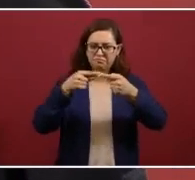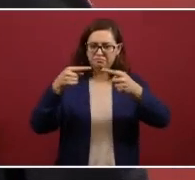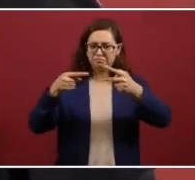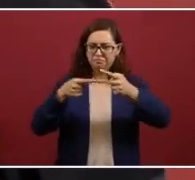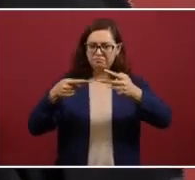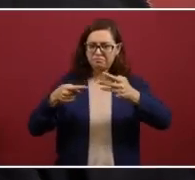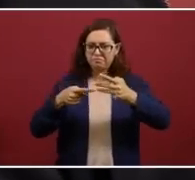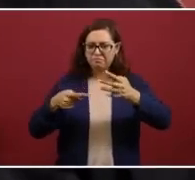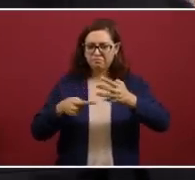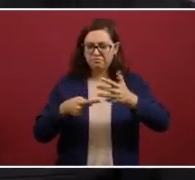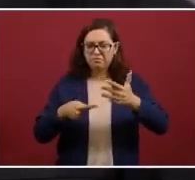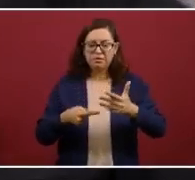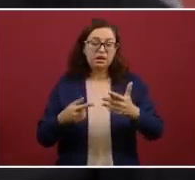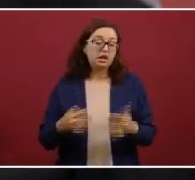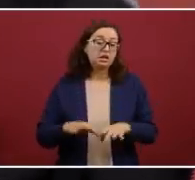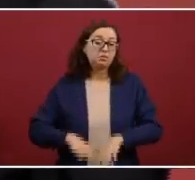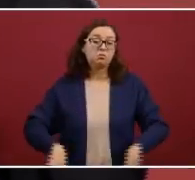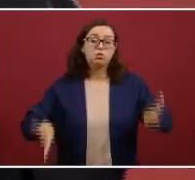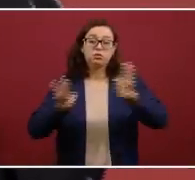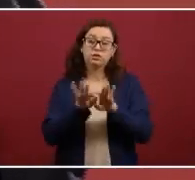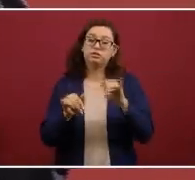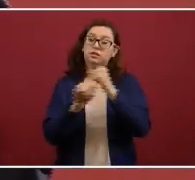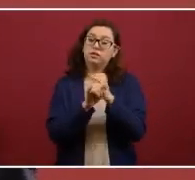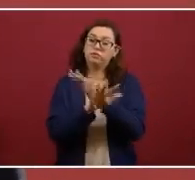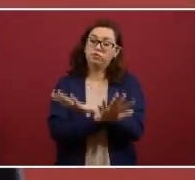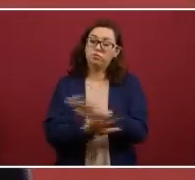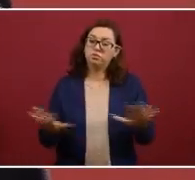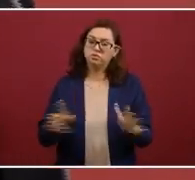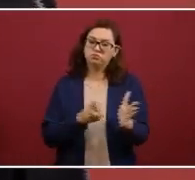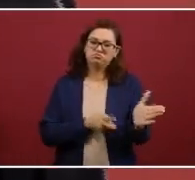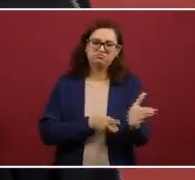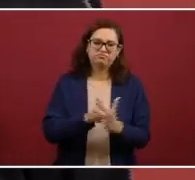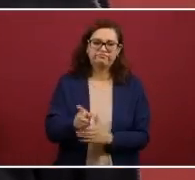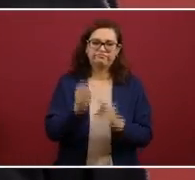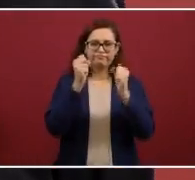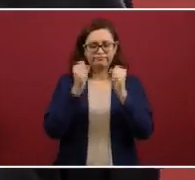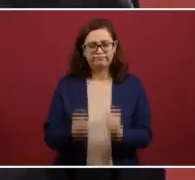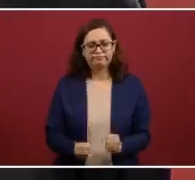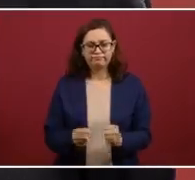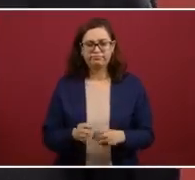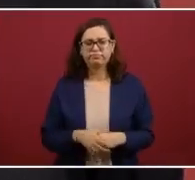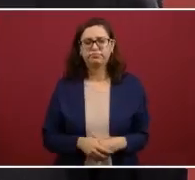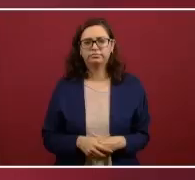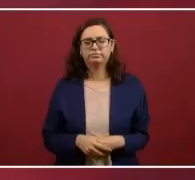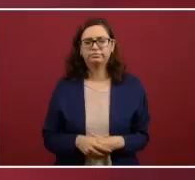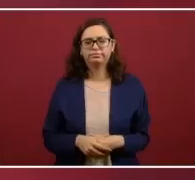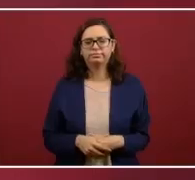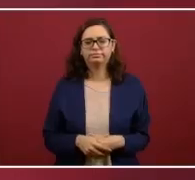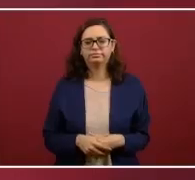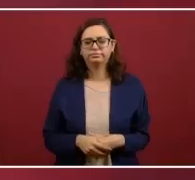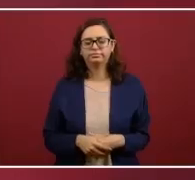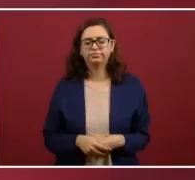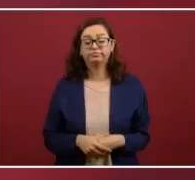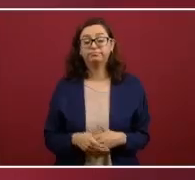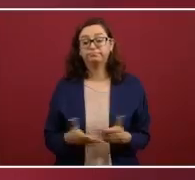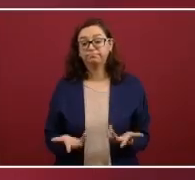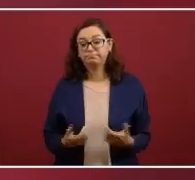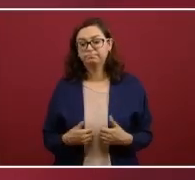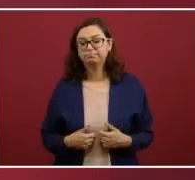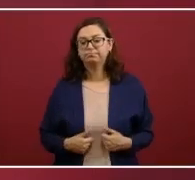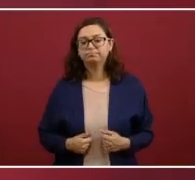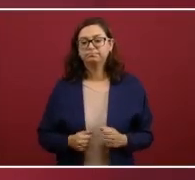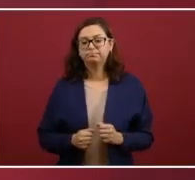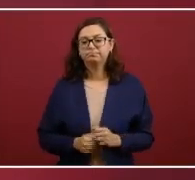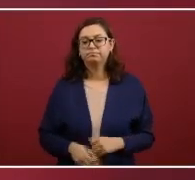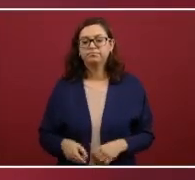Tenemos que garantizar el derecho a la información y hay que llevar a